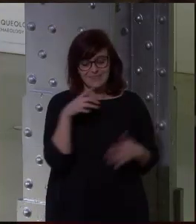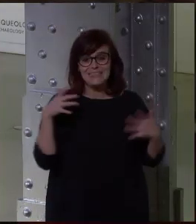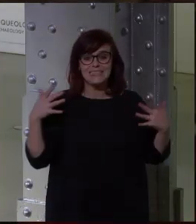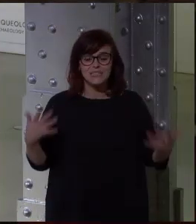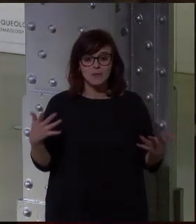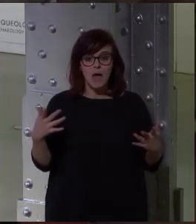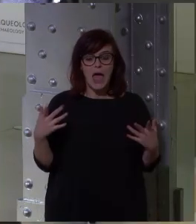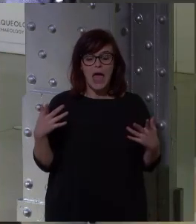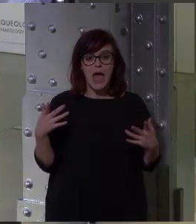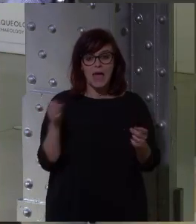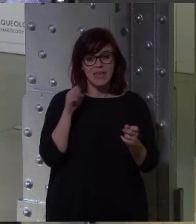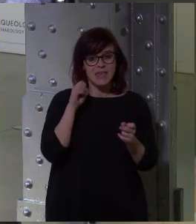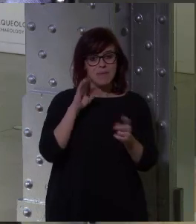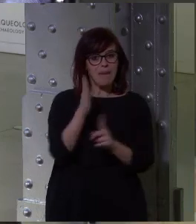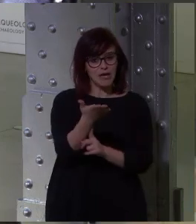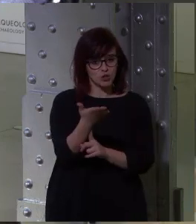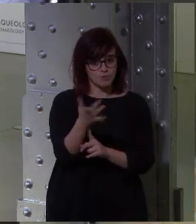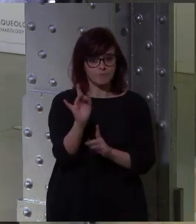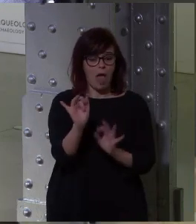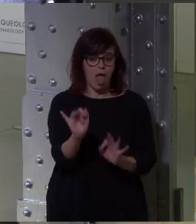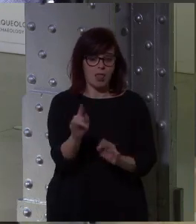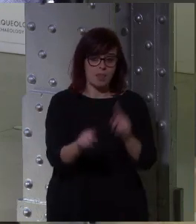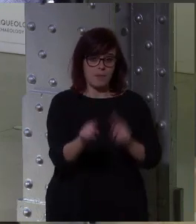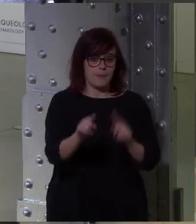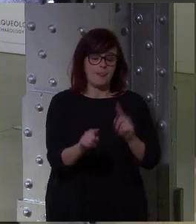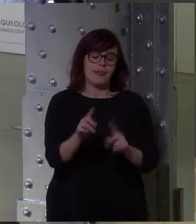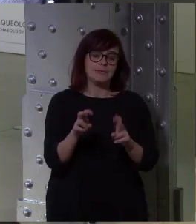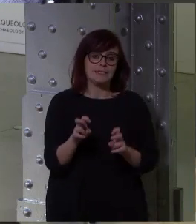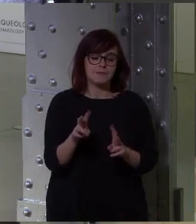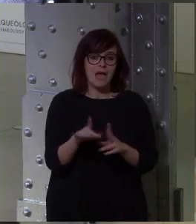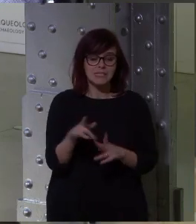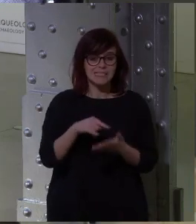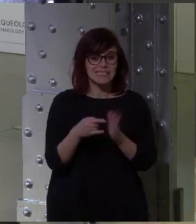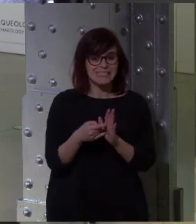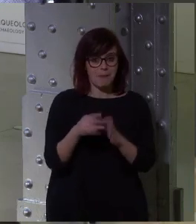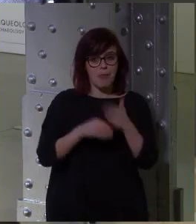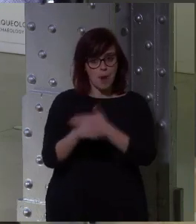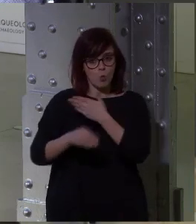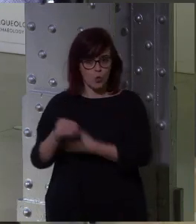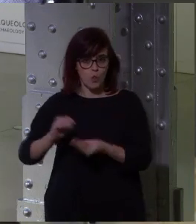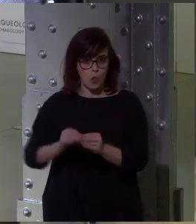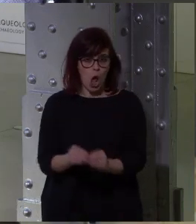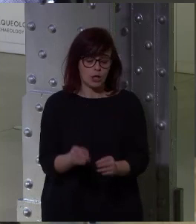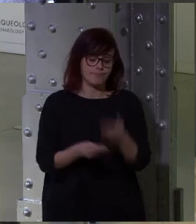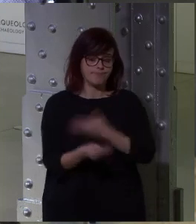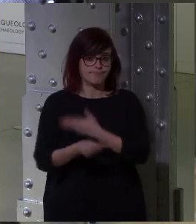¿Hay impacto? Sí hay impacto, según y cómo sea el sistema de producción.